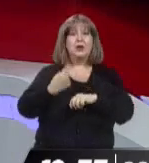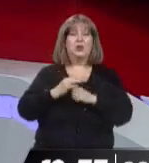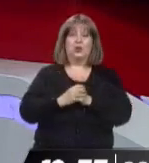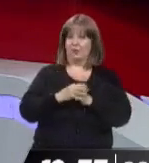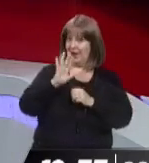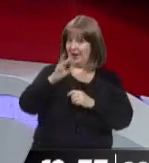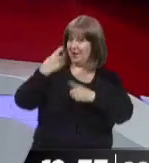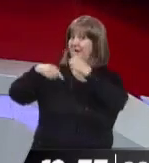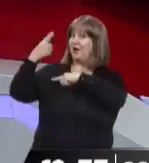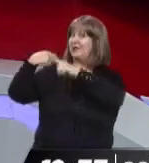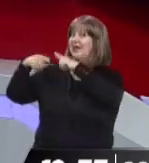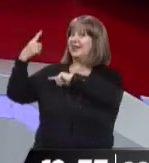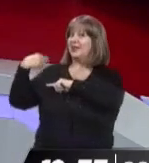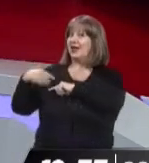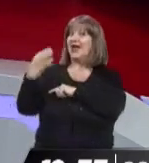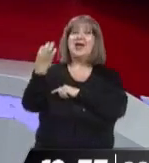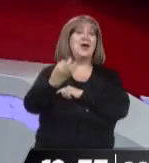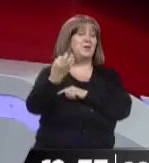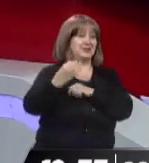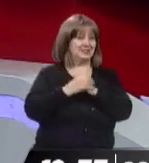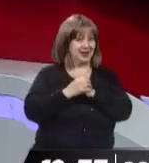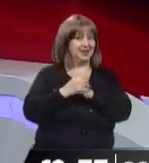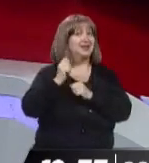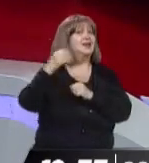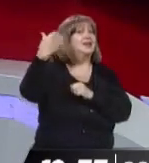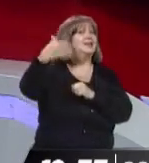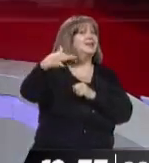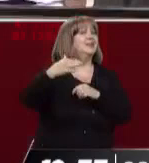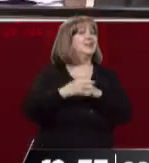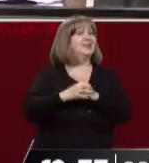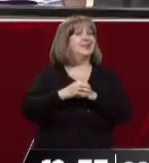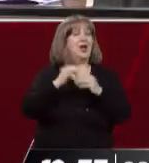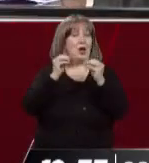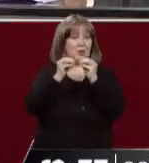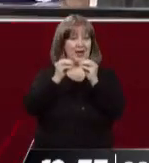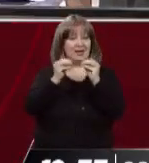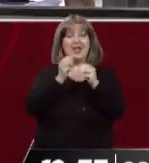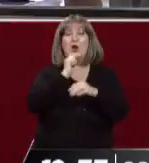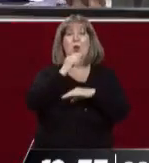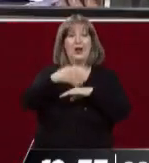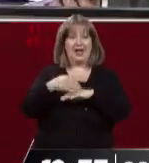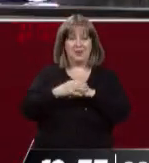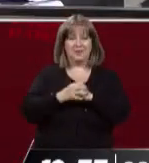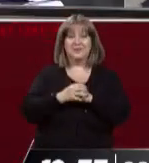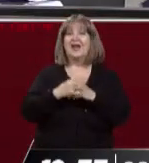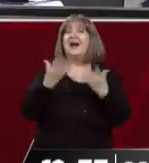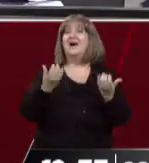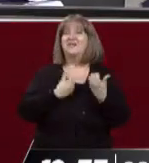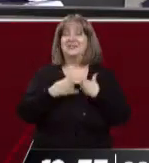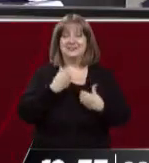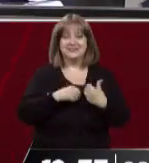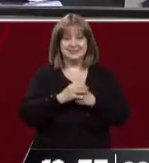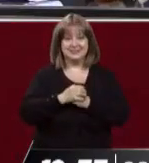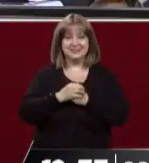Especial la que les vamos a contar ahora. Claro que sí, por eso del otro lado, ¿quién está? Julián Chaver. Bienvenido, ¿cómo estás, Juli? La historia de Julia, ¿cómo estás,